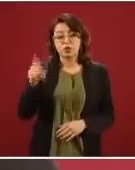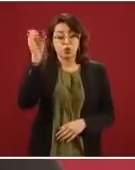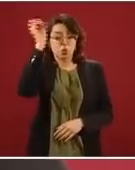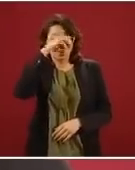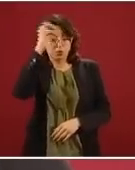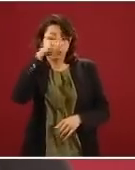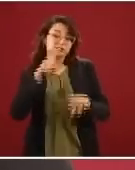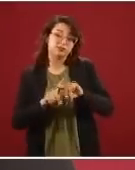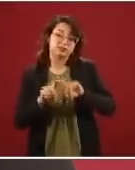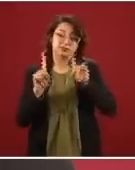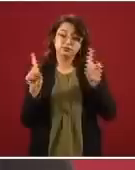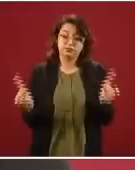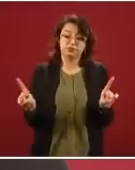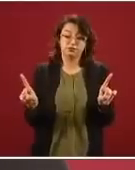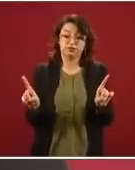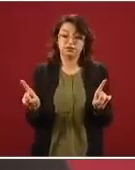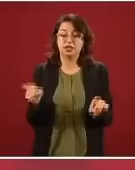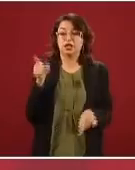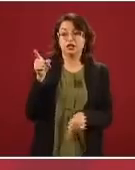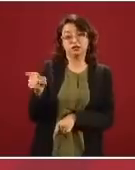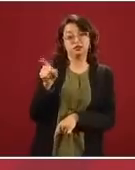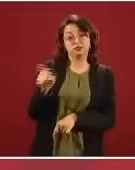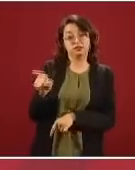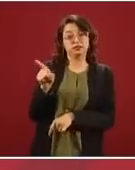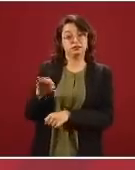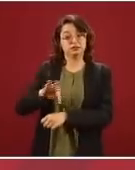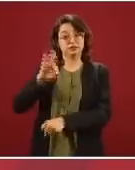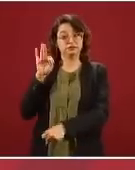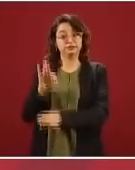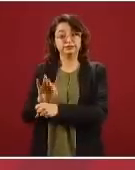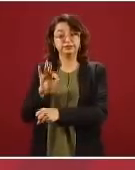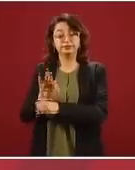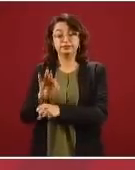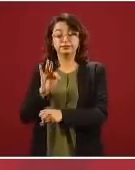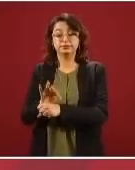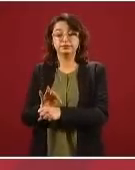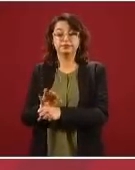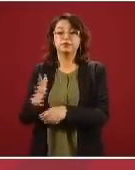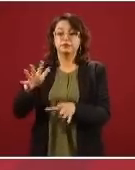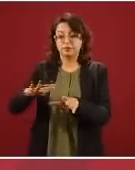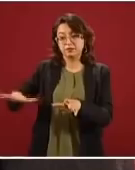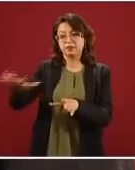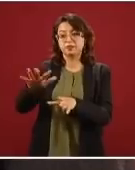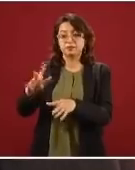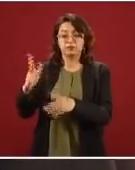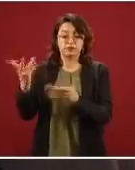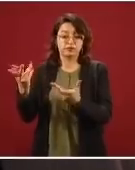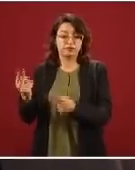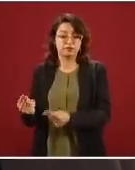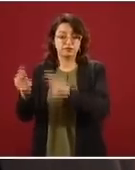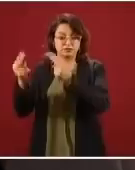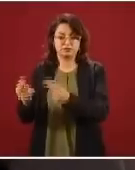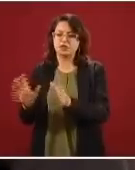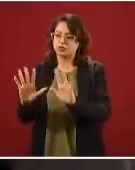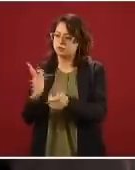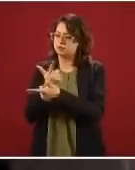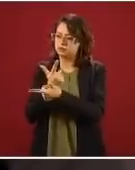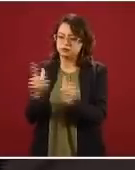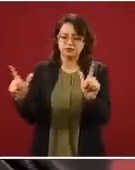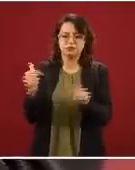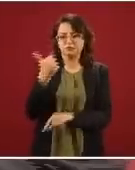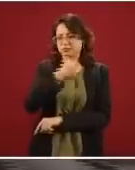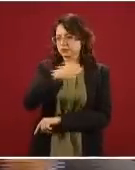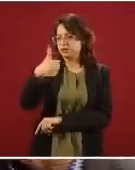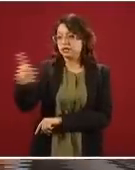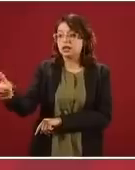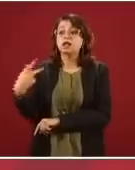distinto, porque él defiende a el sector. Y aquí hay libertades,